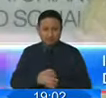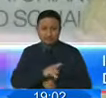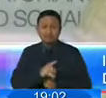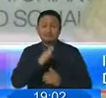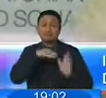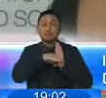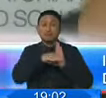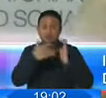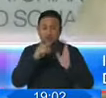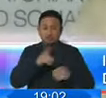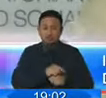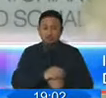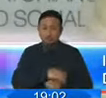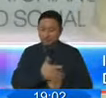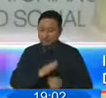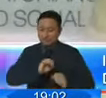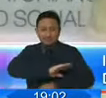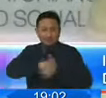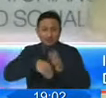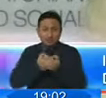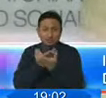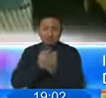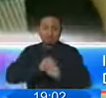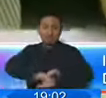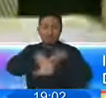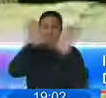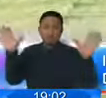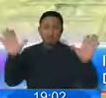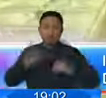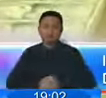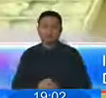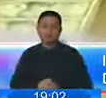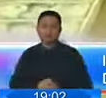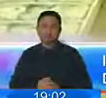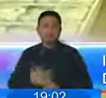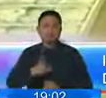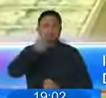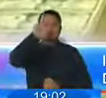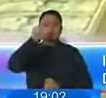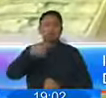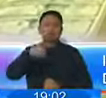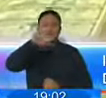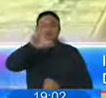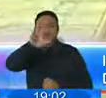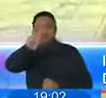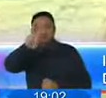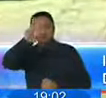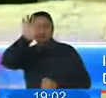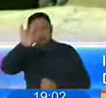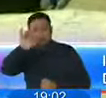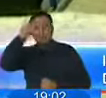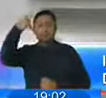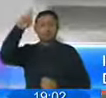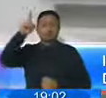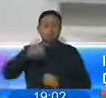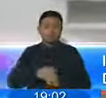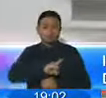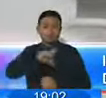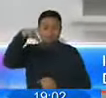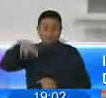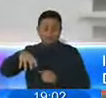cuentas, pero ya transparentando la información. Se estima que son 2.528 millones de dólares los que el